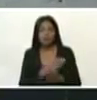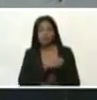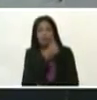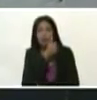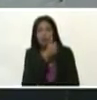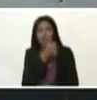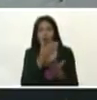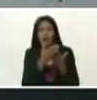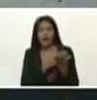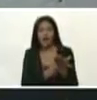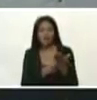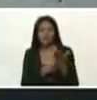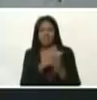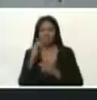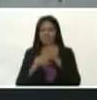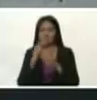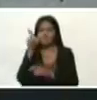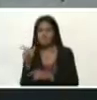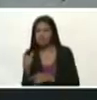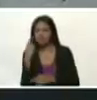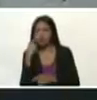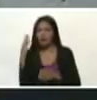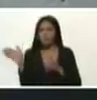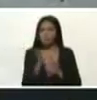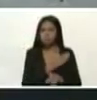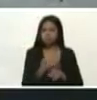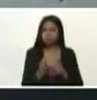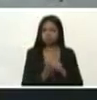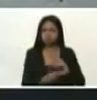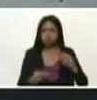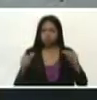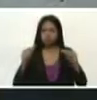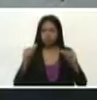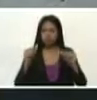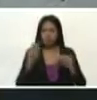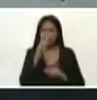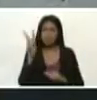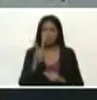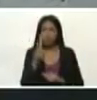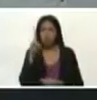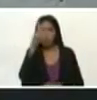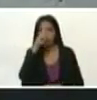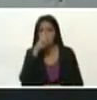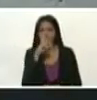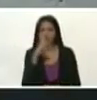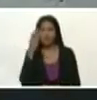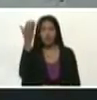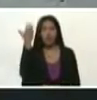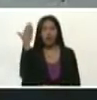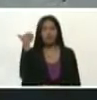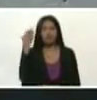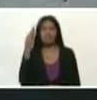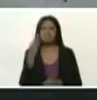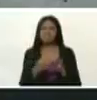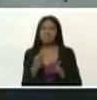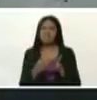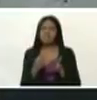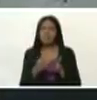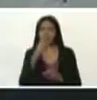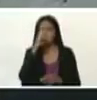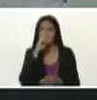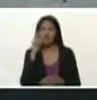extranjeros y de repente, para sabotear la economía de nuestro país, hace un año, en septiembre del